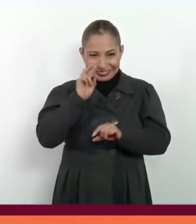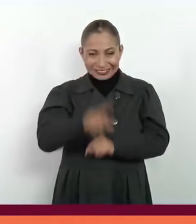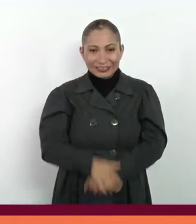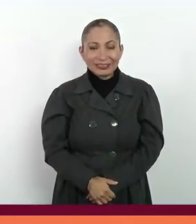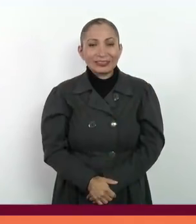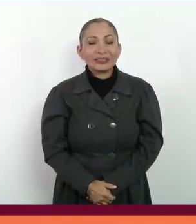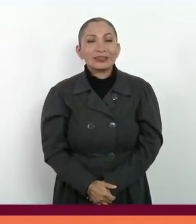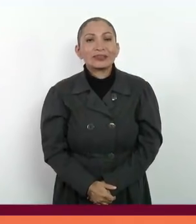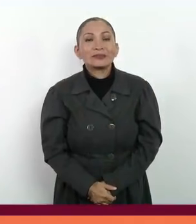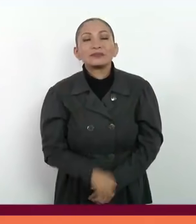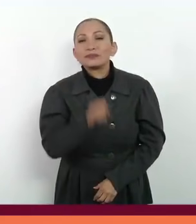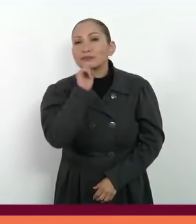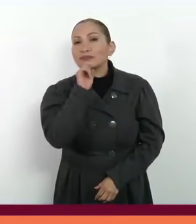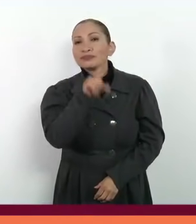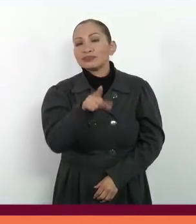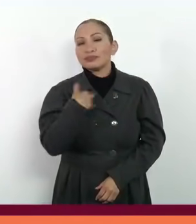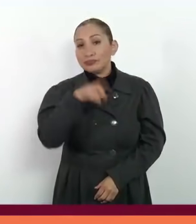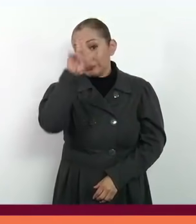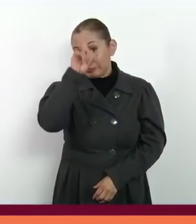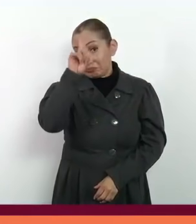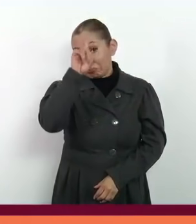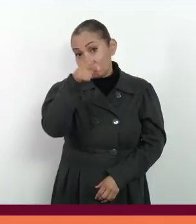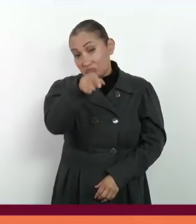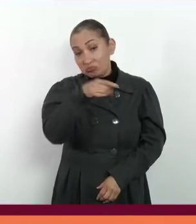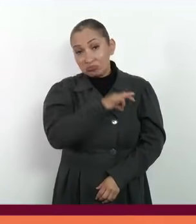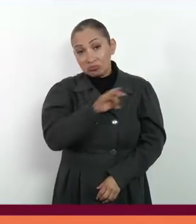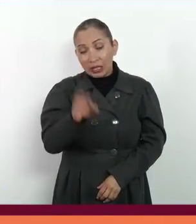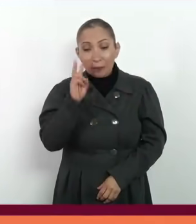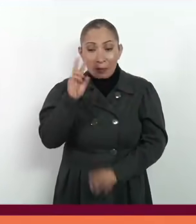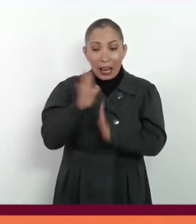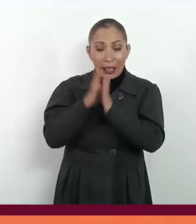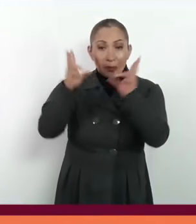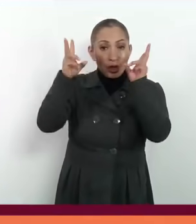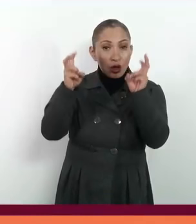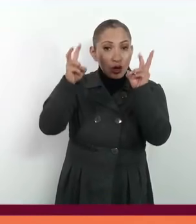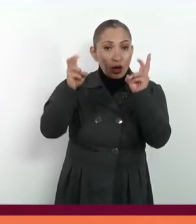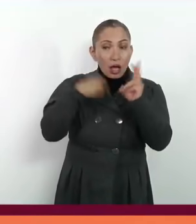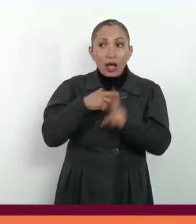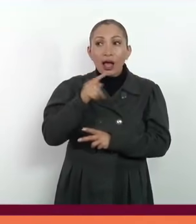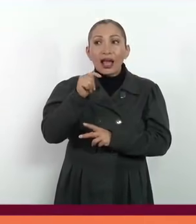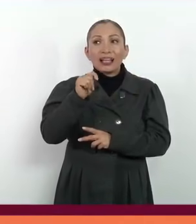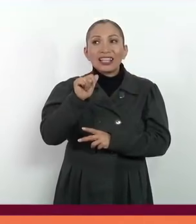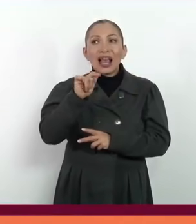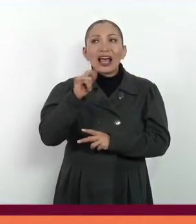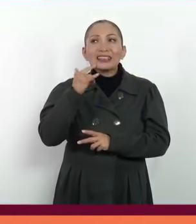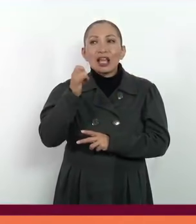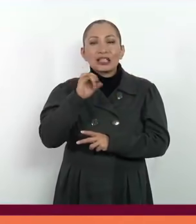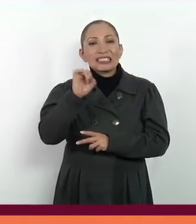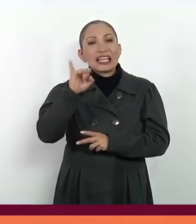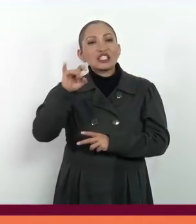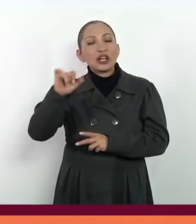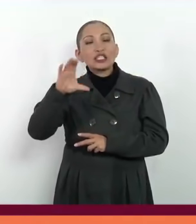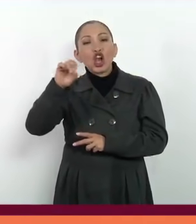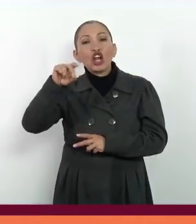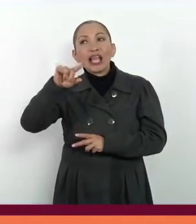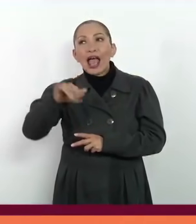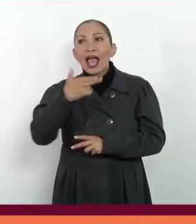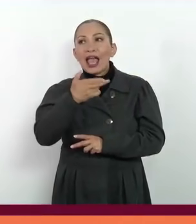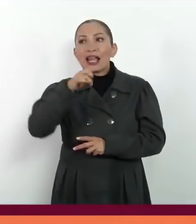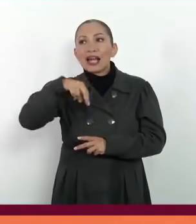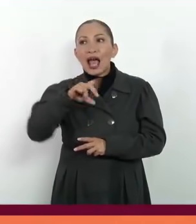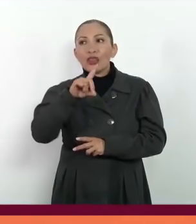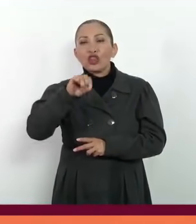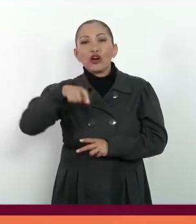su pantalla. También les recomendamos consultar el libro titulado Tratado de las secciones cónicas